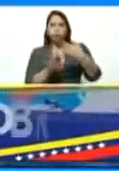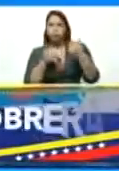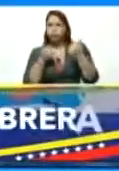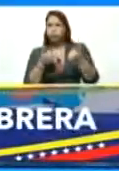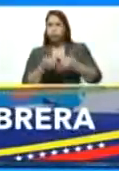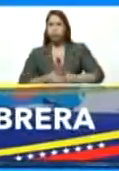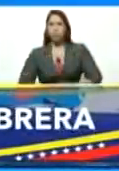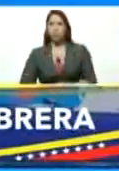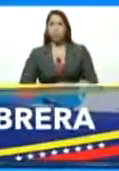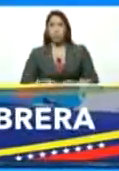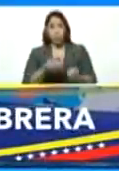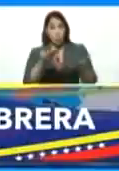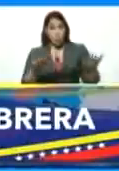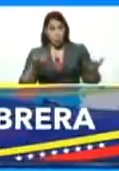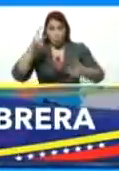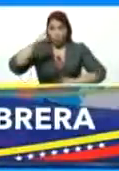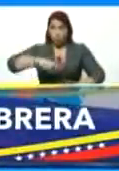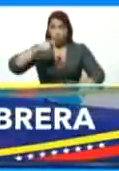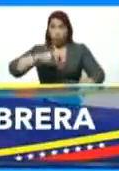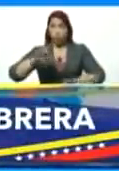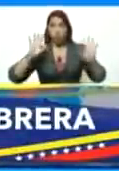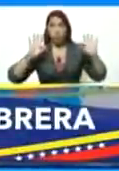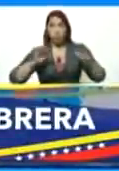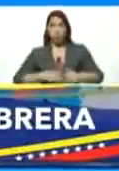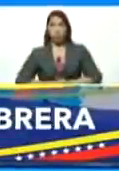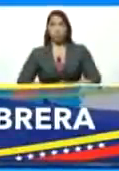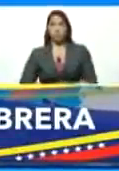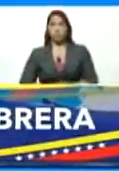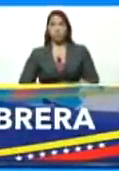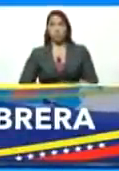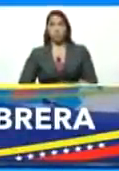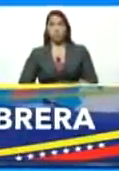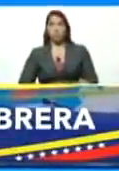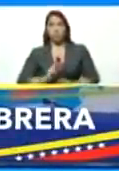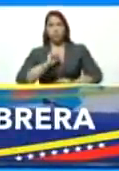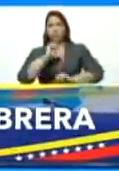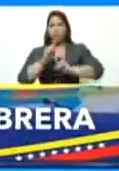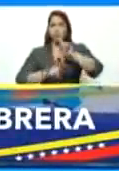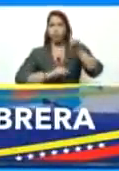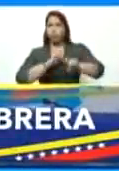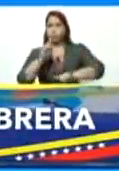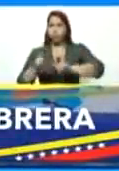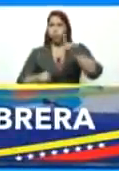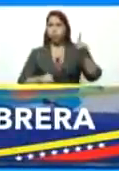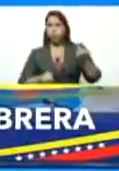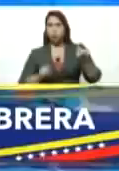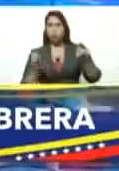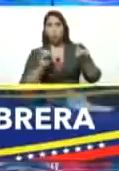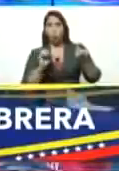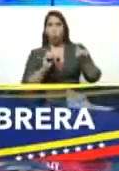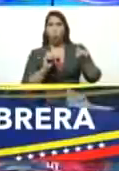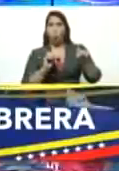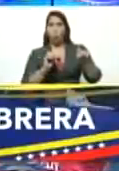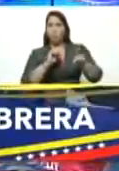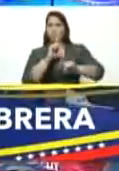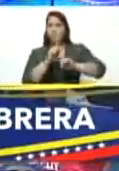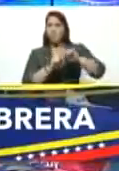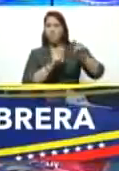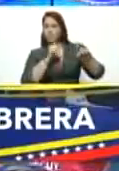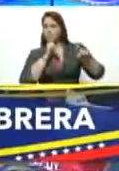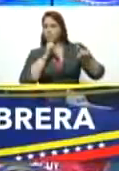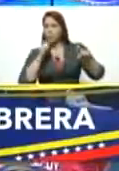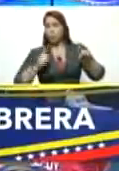si ustedes necesitan interrogar interpelar a